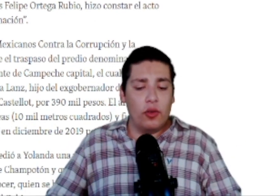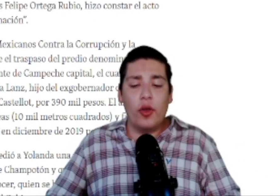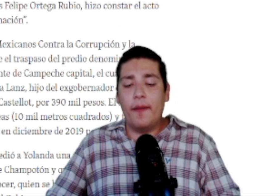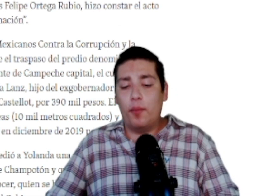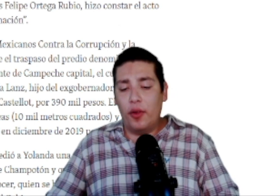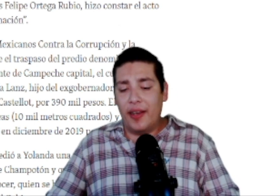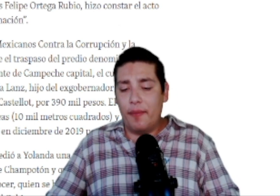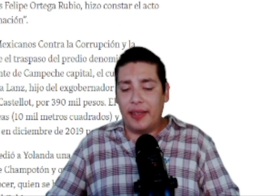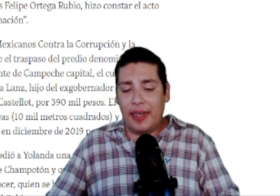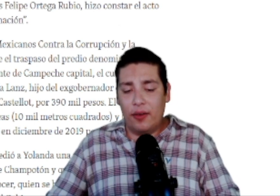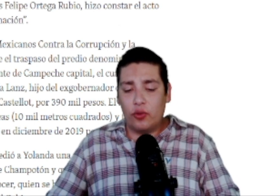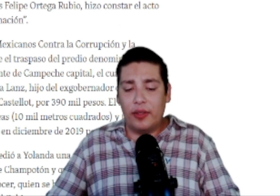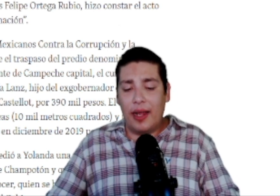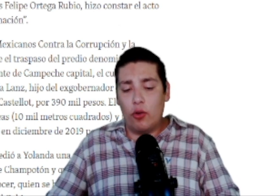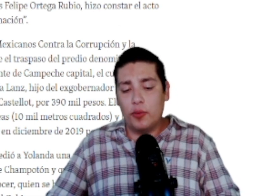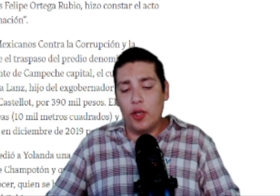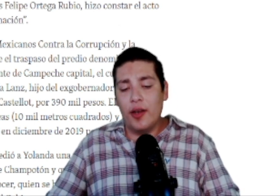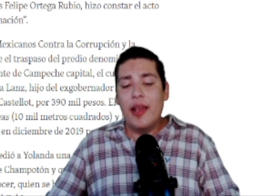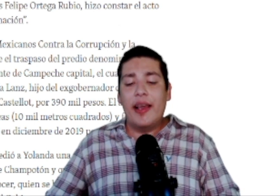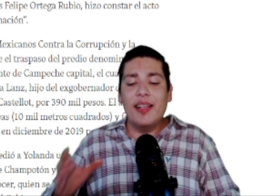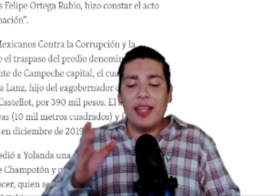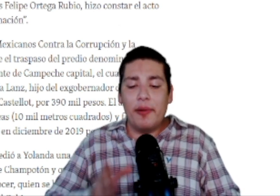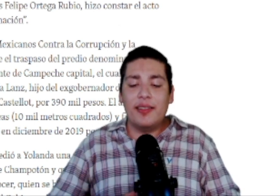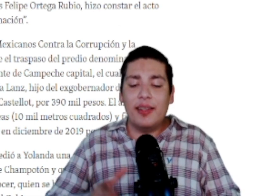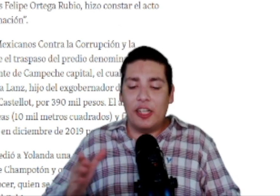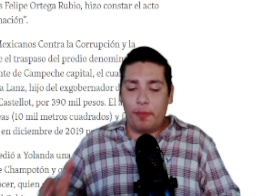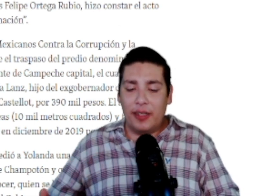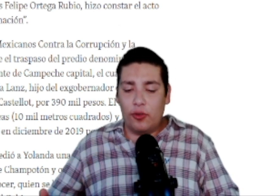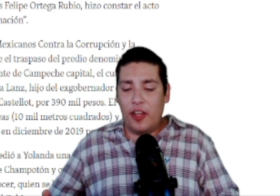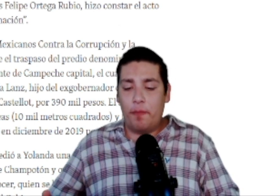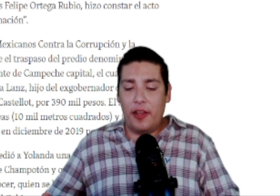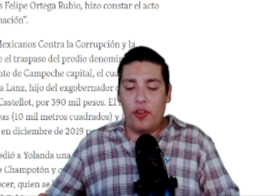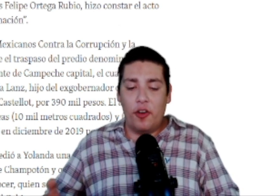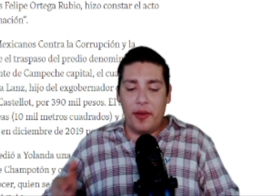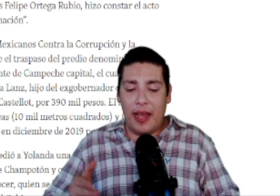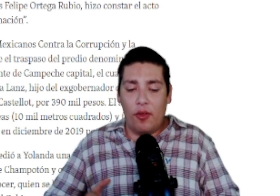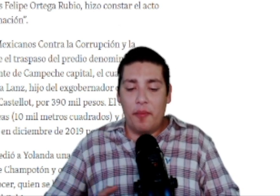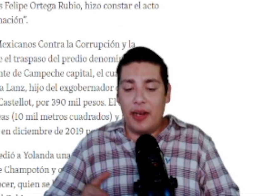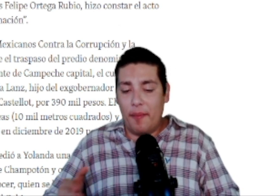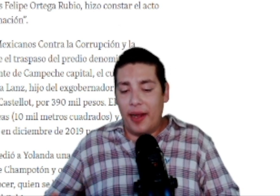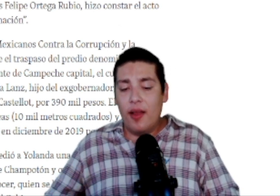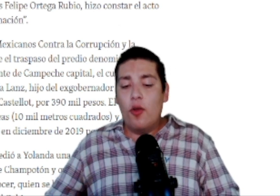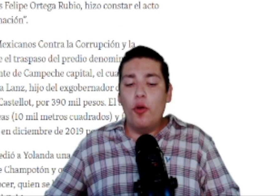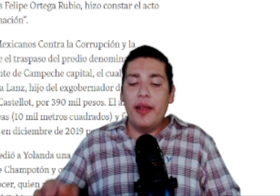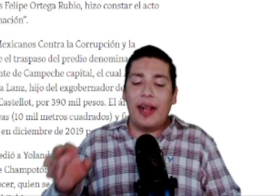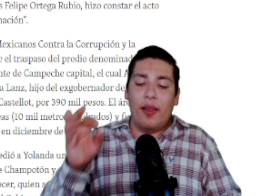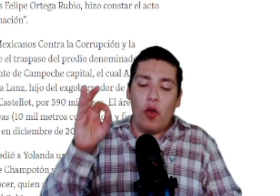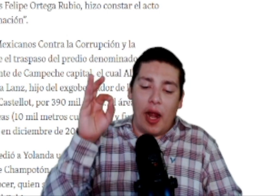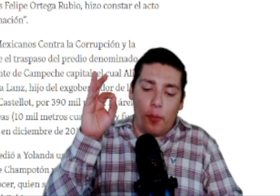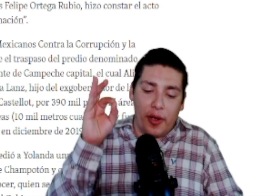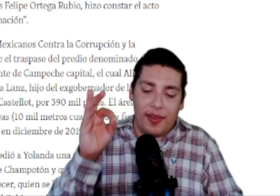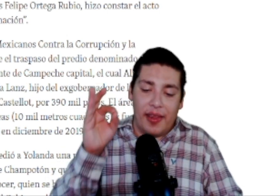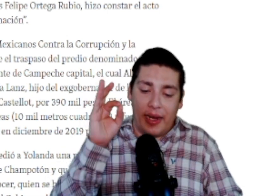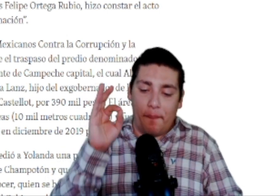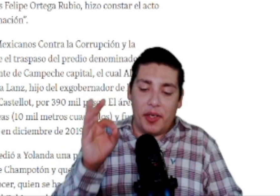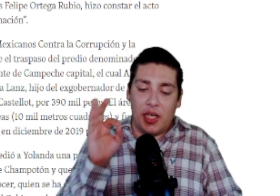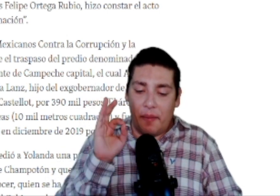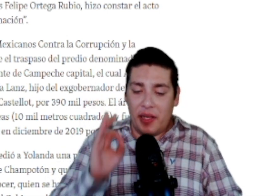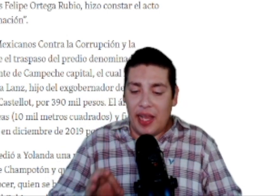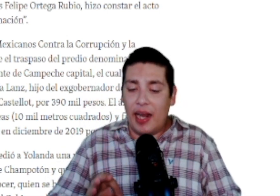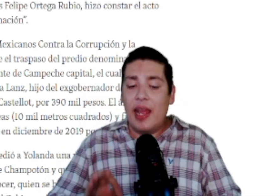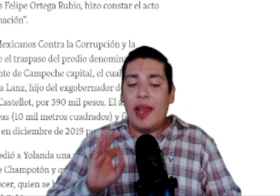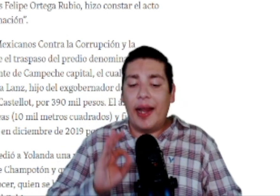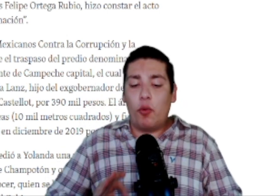El documento, en poder de Mexicanos contra la Corrupción, establece el traspaso del predio denominado Miramar, ubicado al poniente de